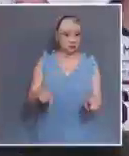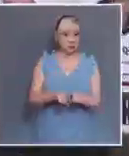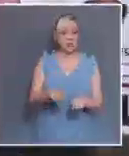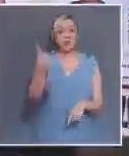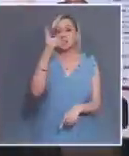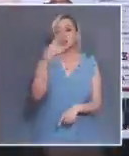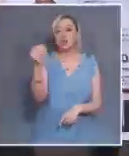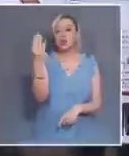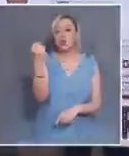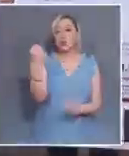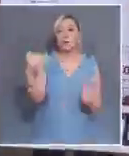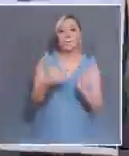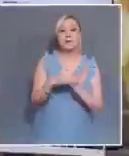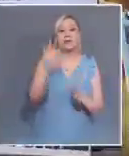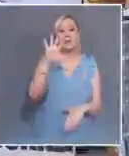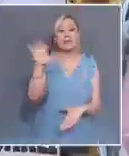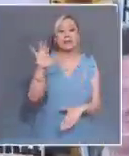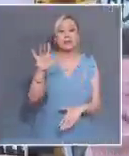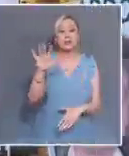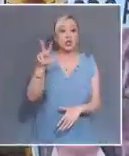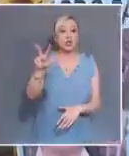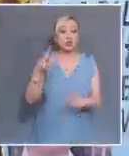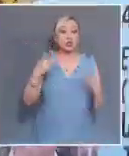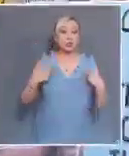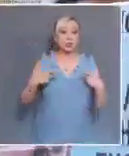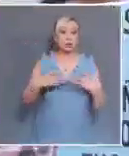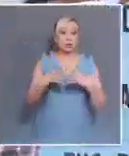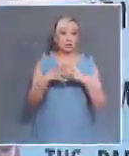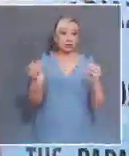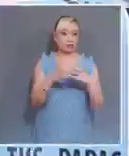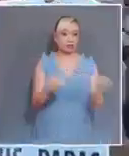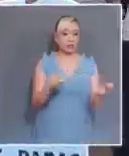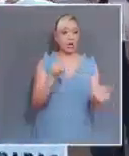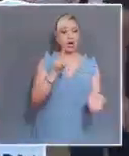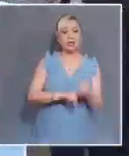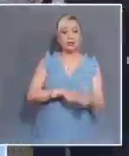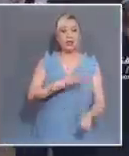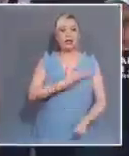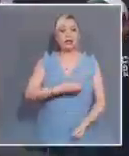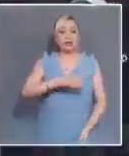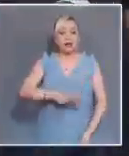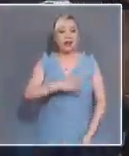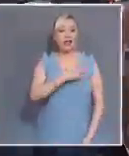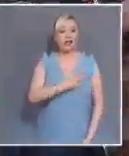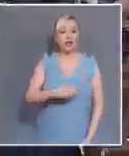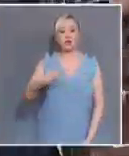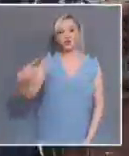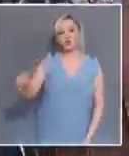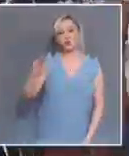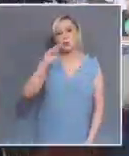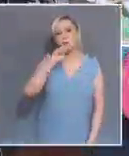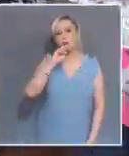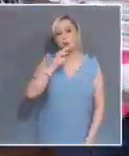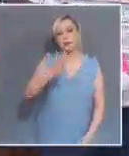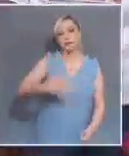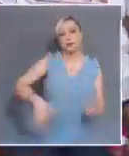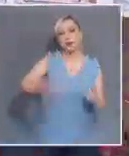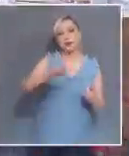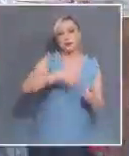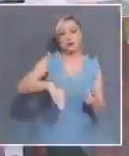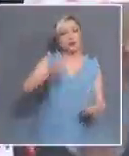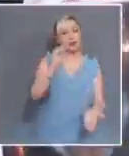109.558 personas desaparecidas, entre ellas las hijas e hijos de madres buscadoras. Para el canal del Poder Judicial